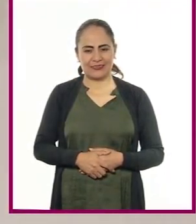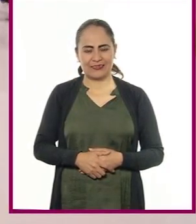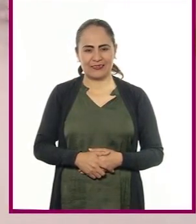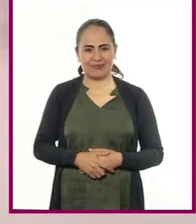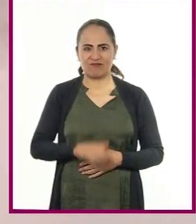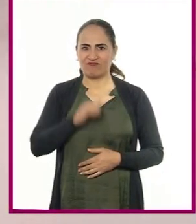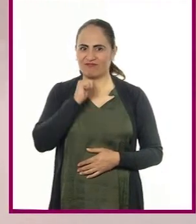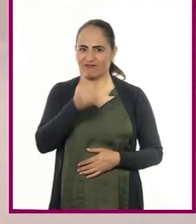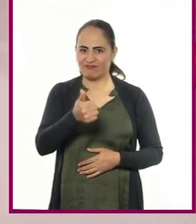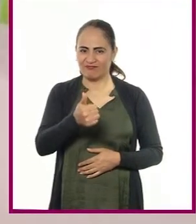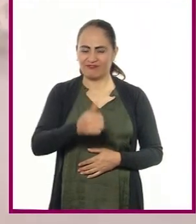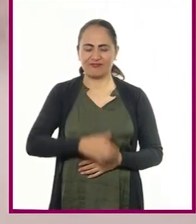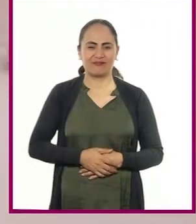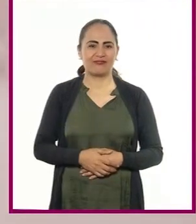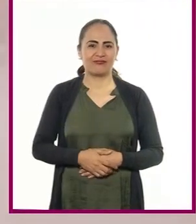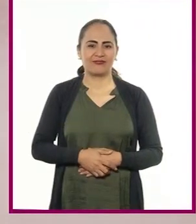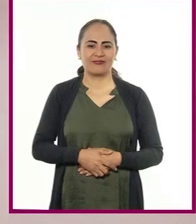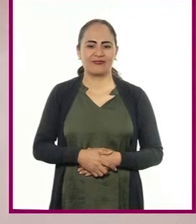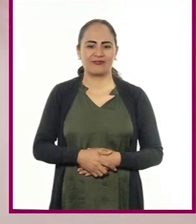Nada.